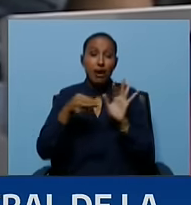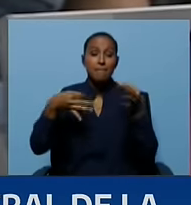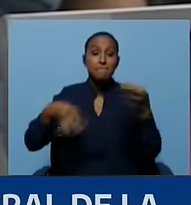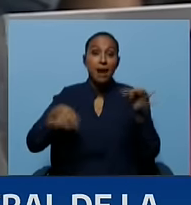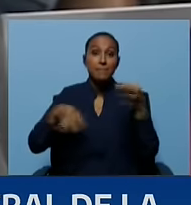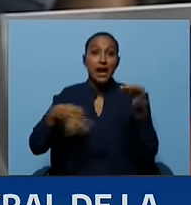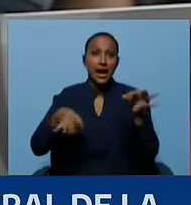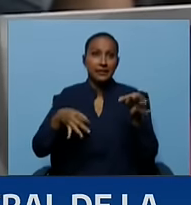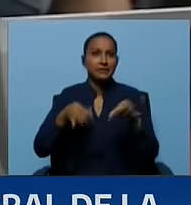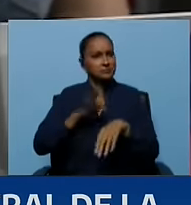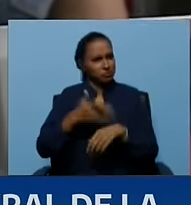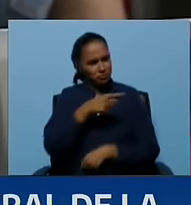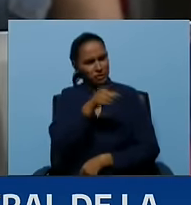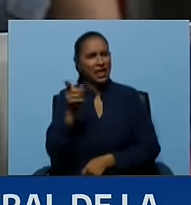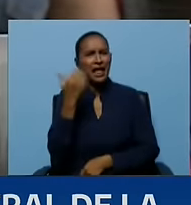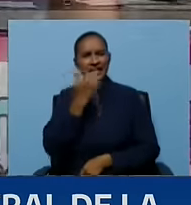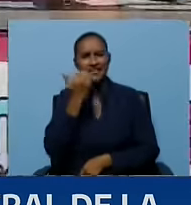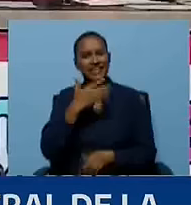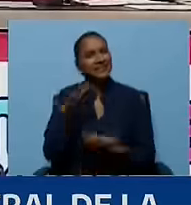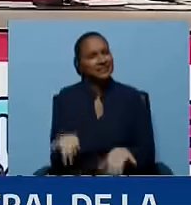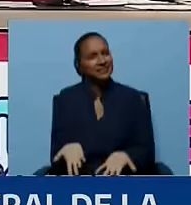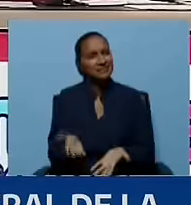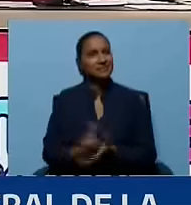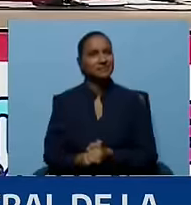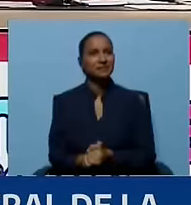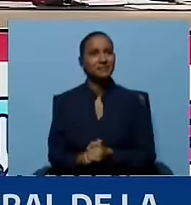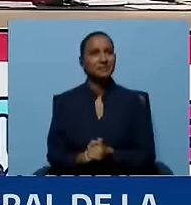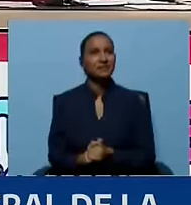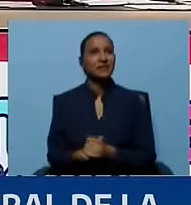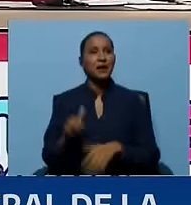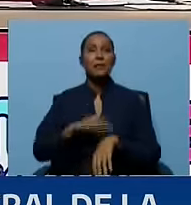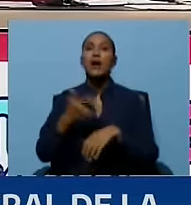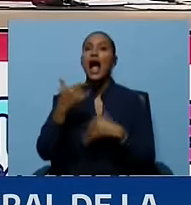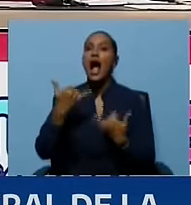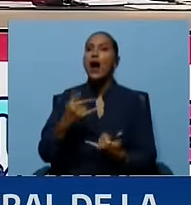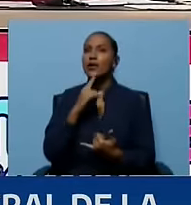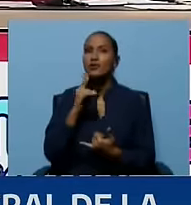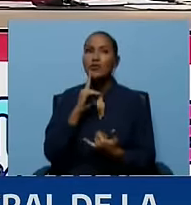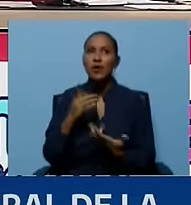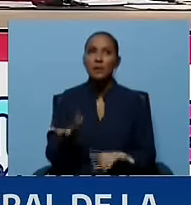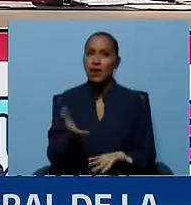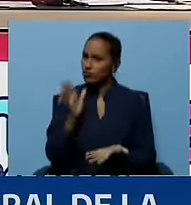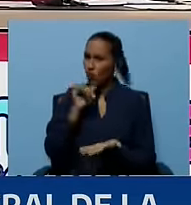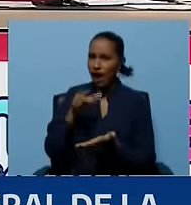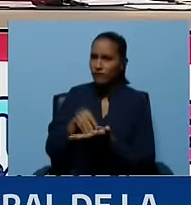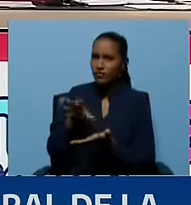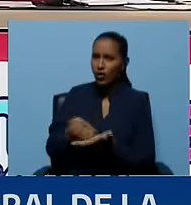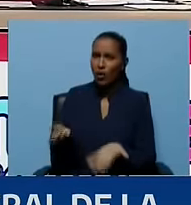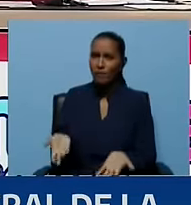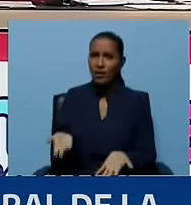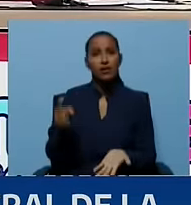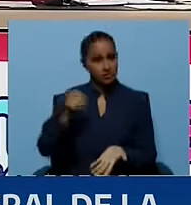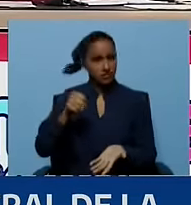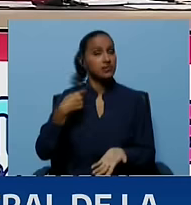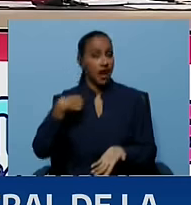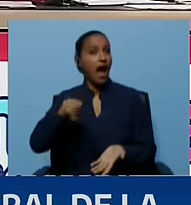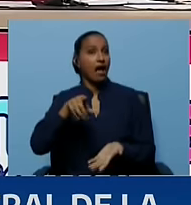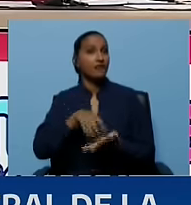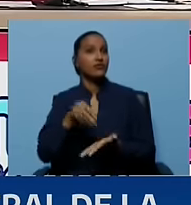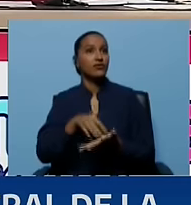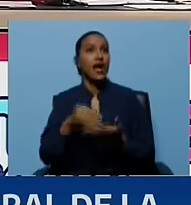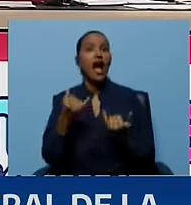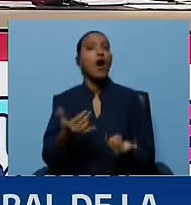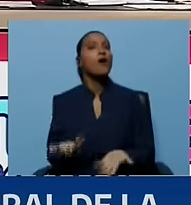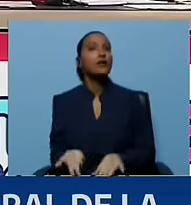Se ríen, ¿por qué se ríen? ¿Cómo se llaman ahora? No hay fotocopia. Sí hay. ¿Cómo la llaman?